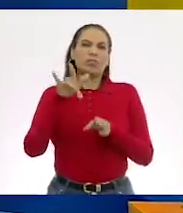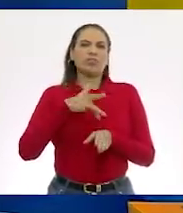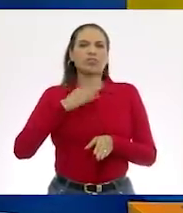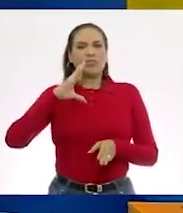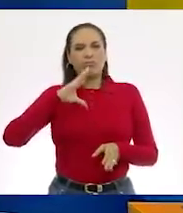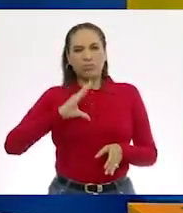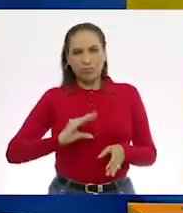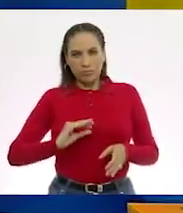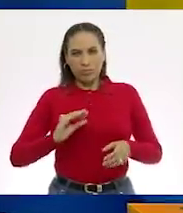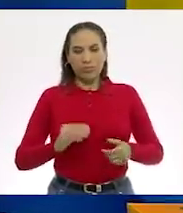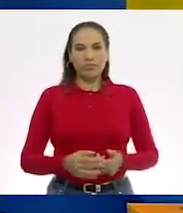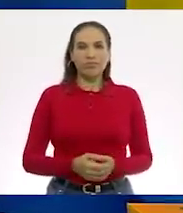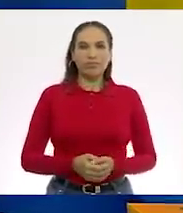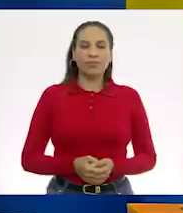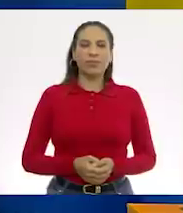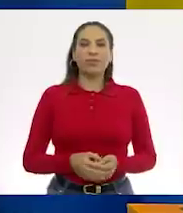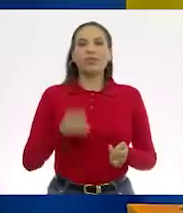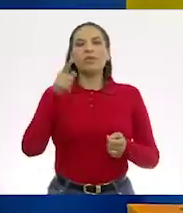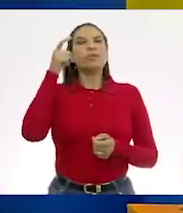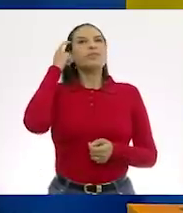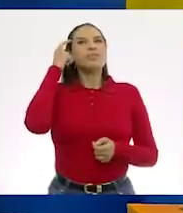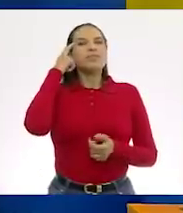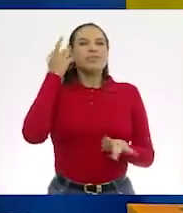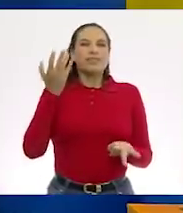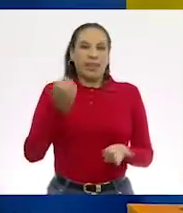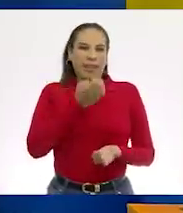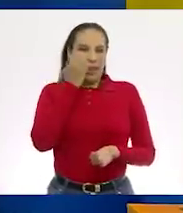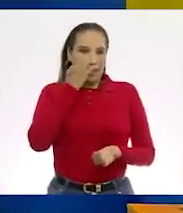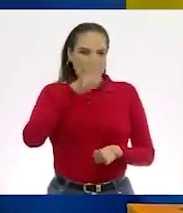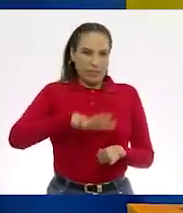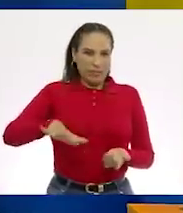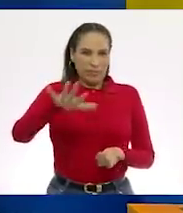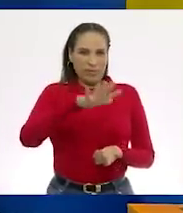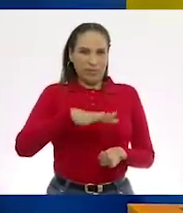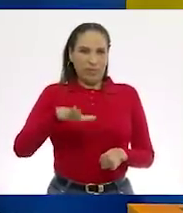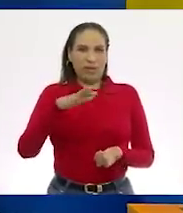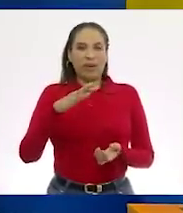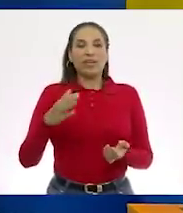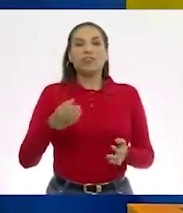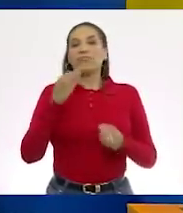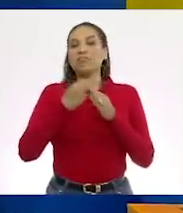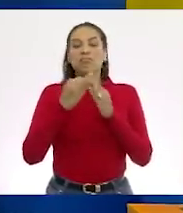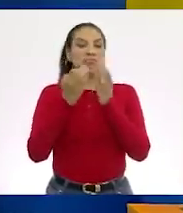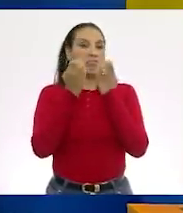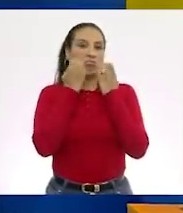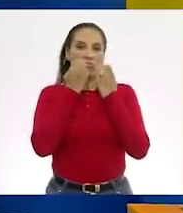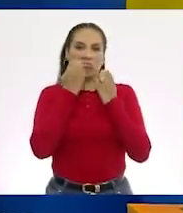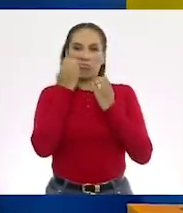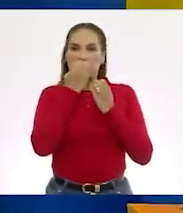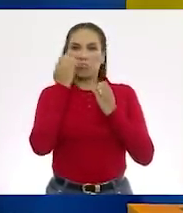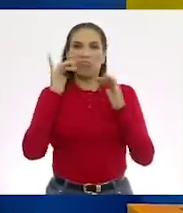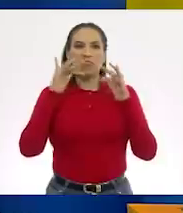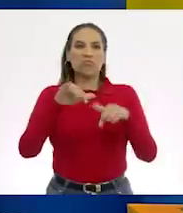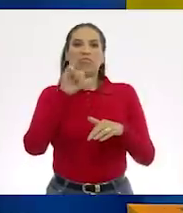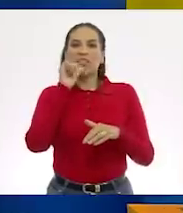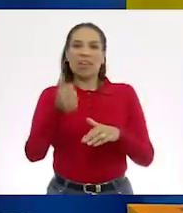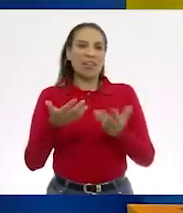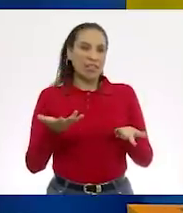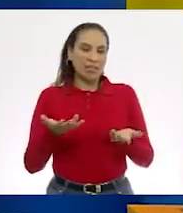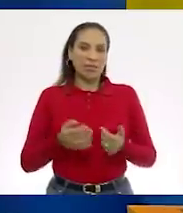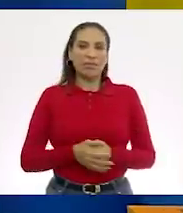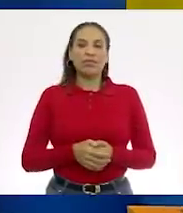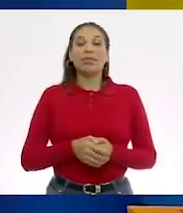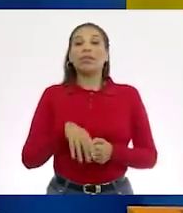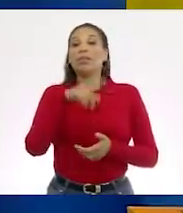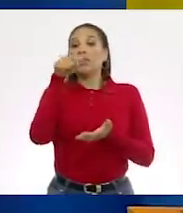bienestar. Vamos a pensar en la escuela, aunque de momento no estemos siendo parte de ella.